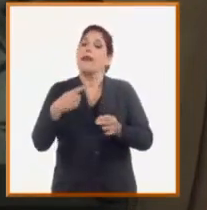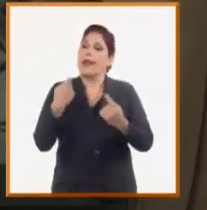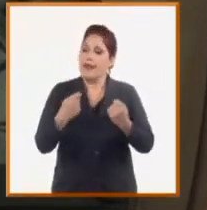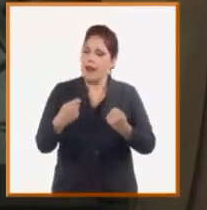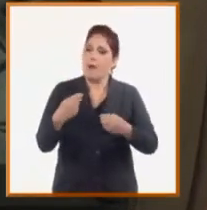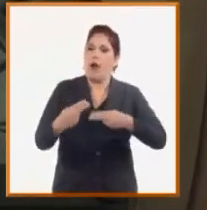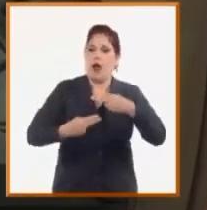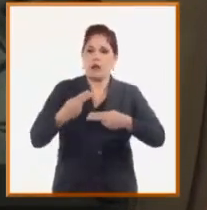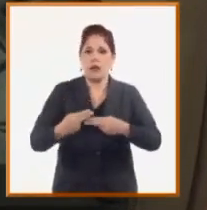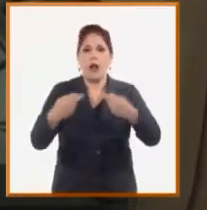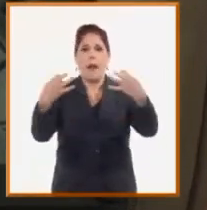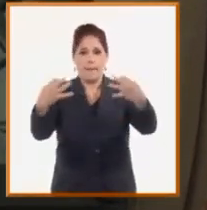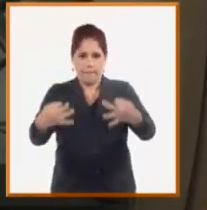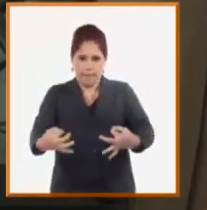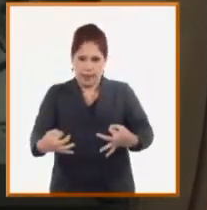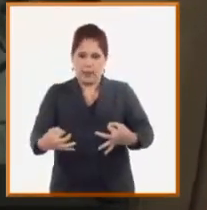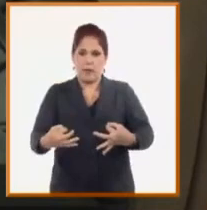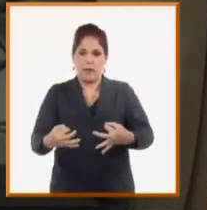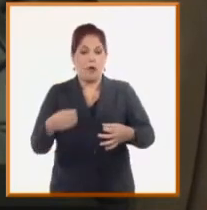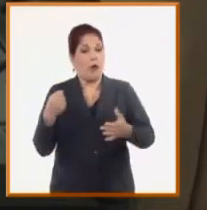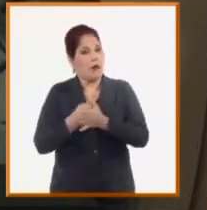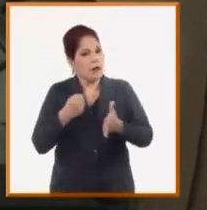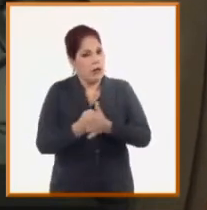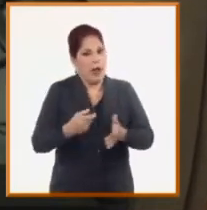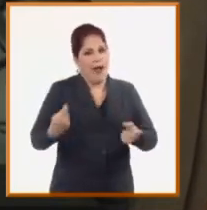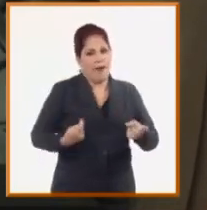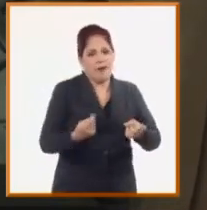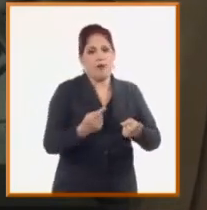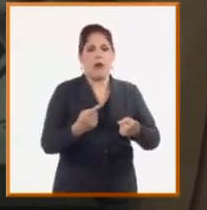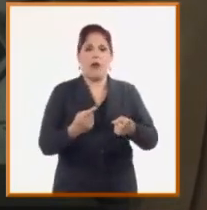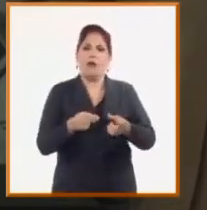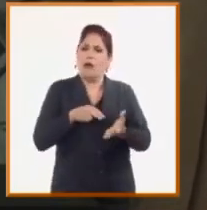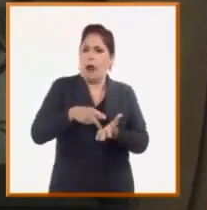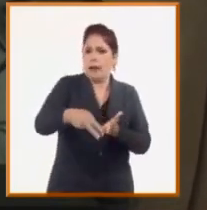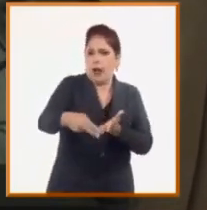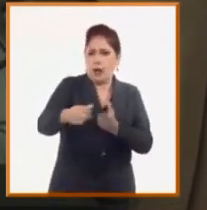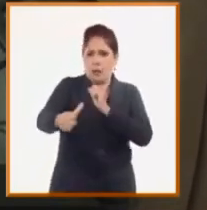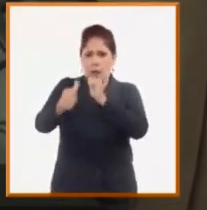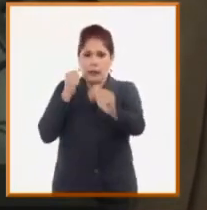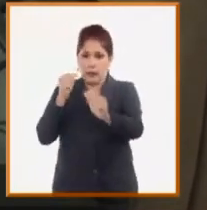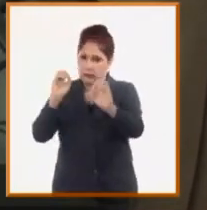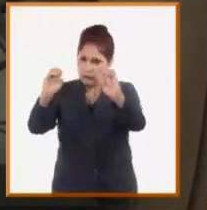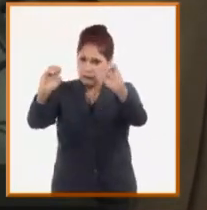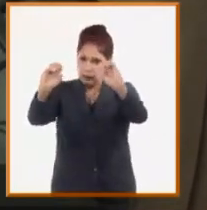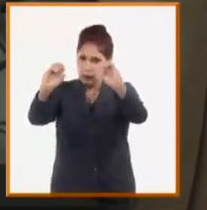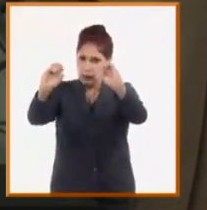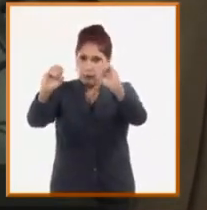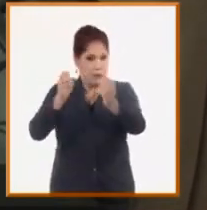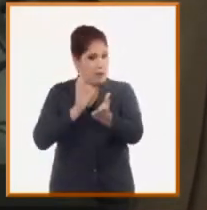hacer. Echar a andar, avanzar, caminar sin mirar para atrás.